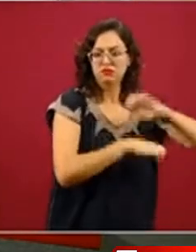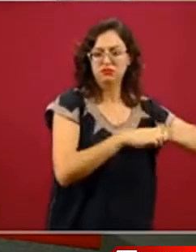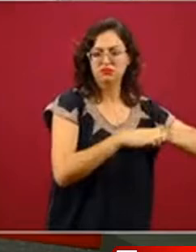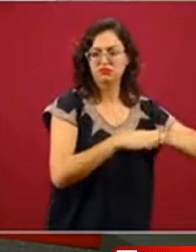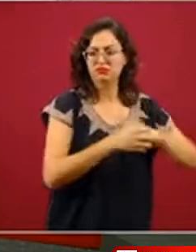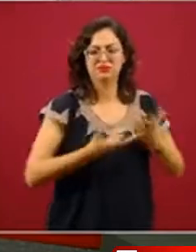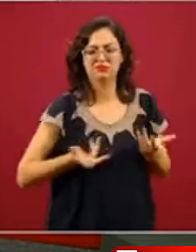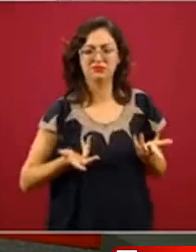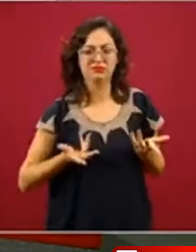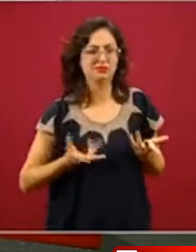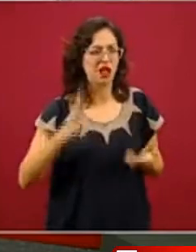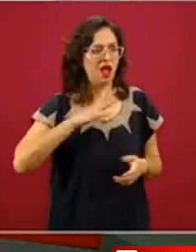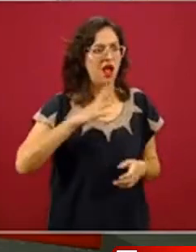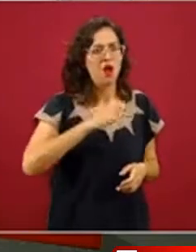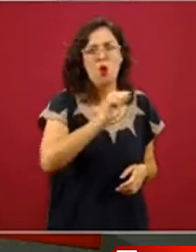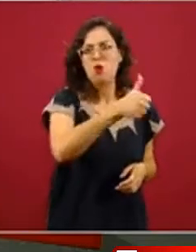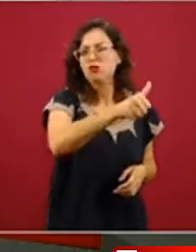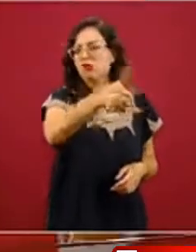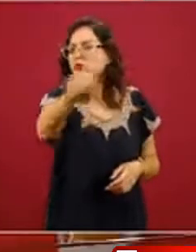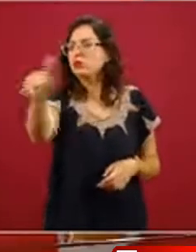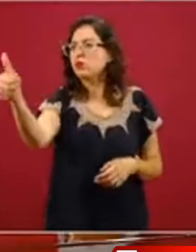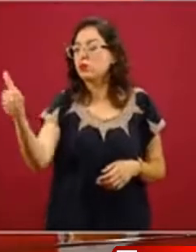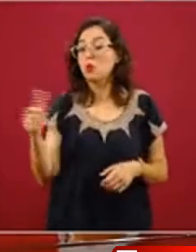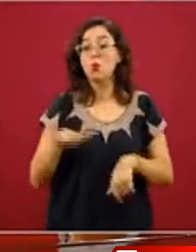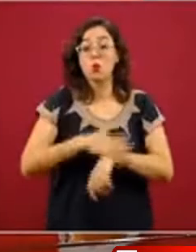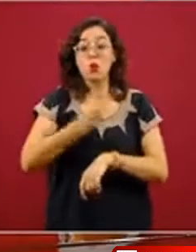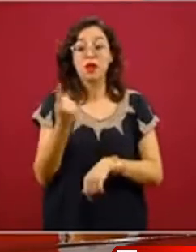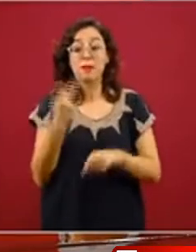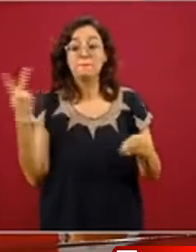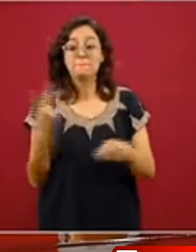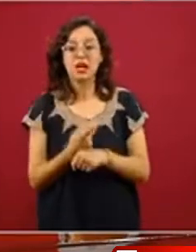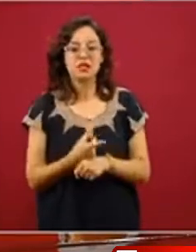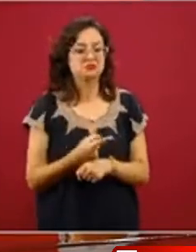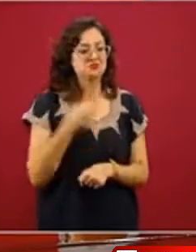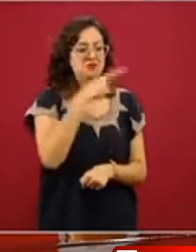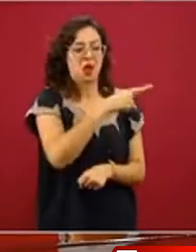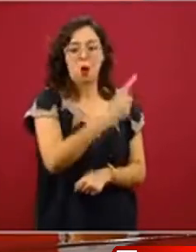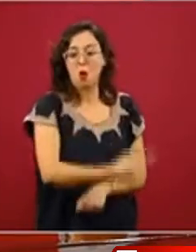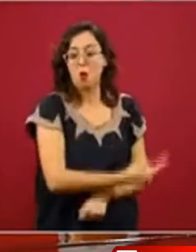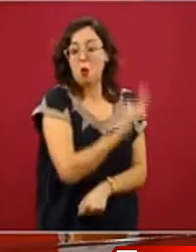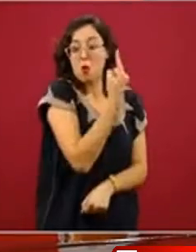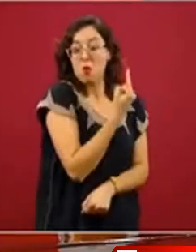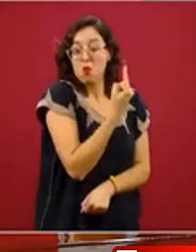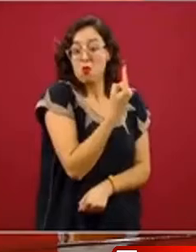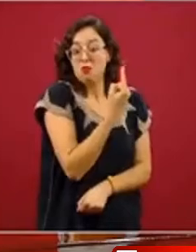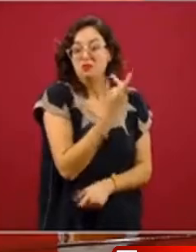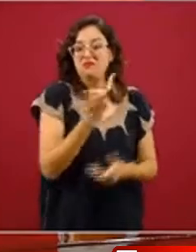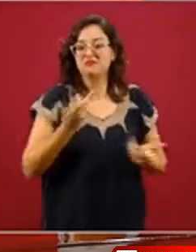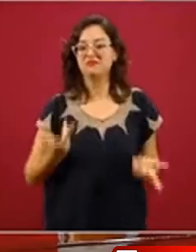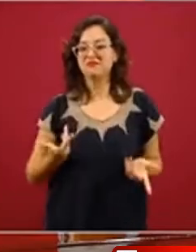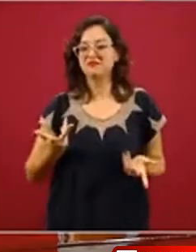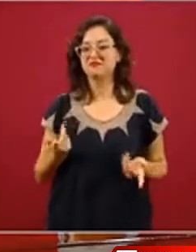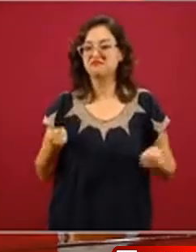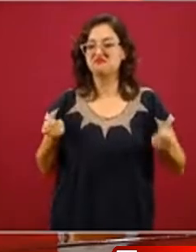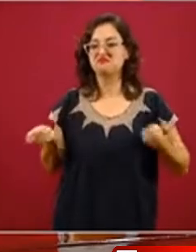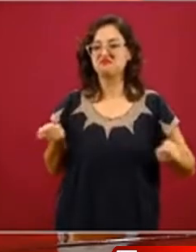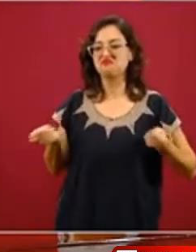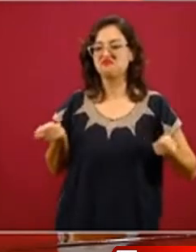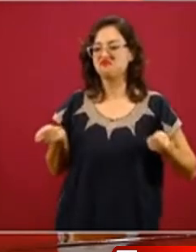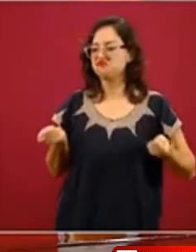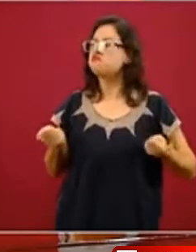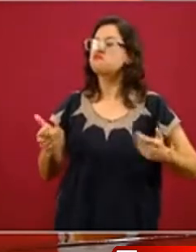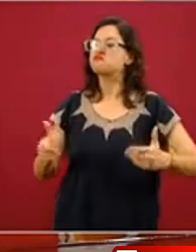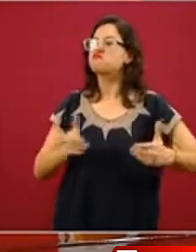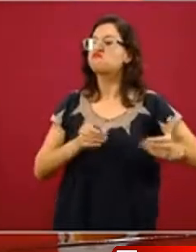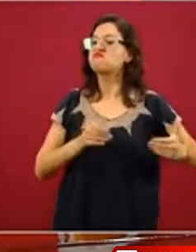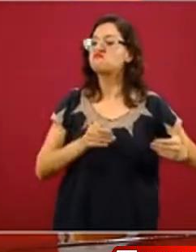precisamente expone a que una compañía pueda ejercer una actitud que le llamamos en su momento, y lo reiteramos, es un